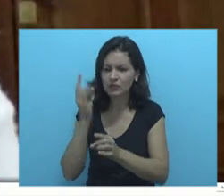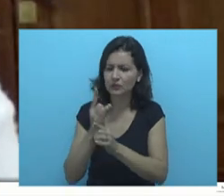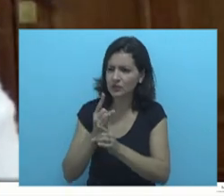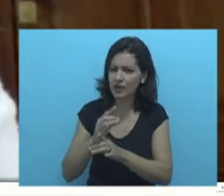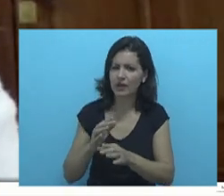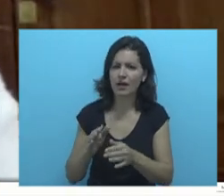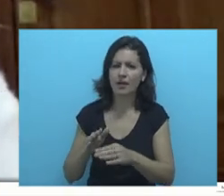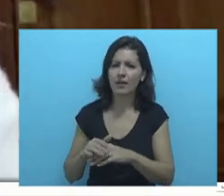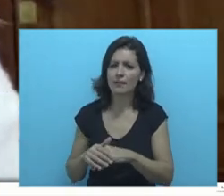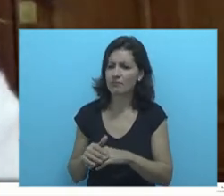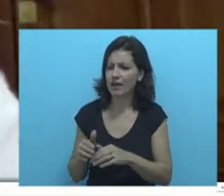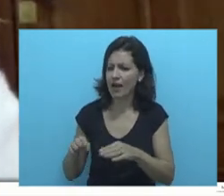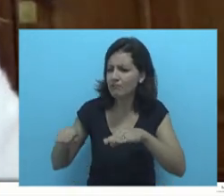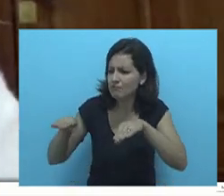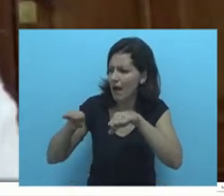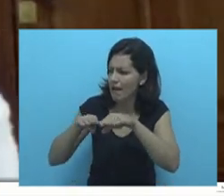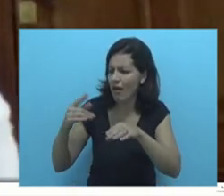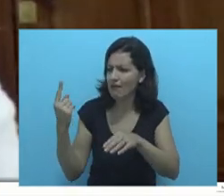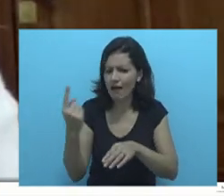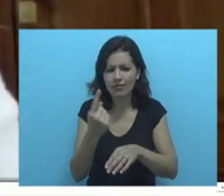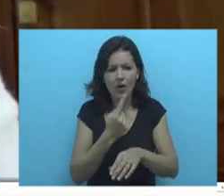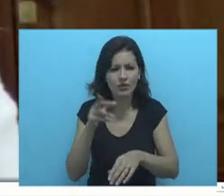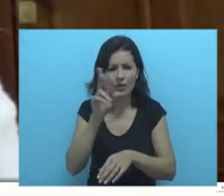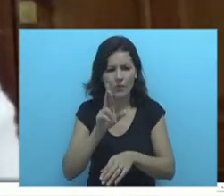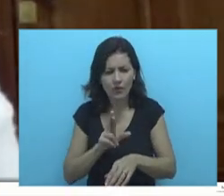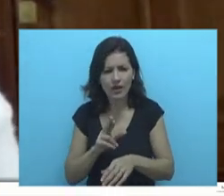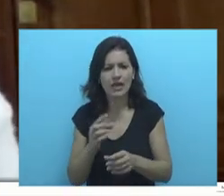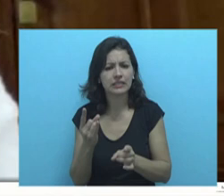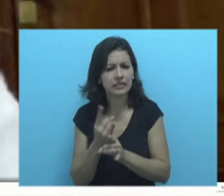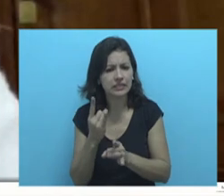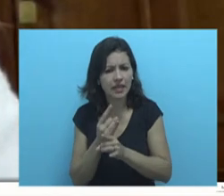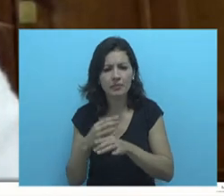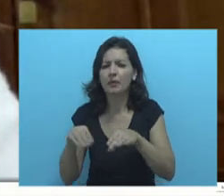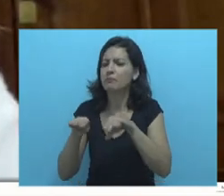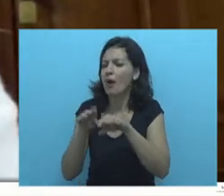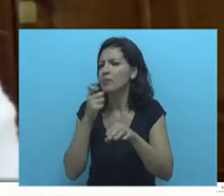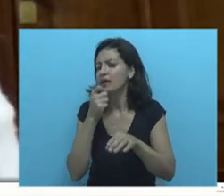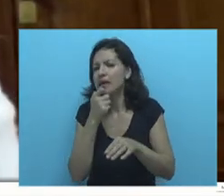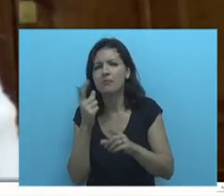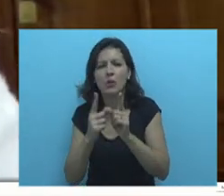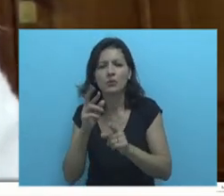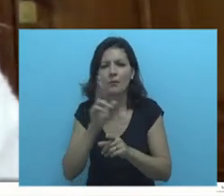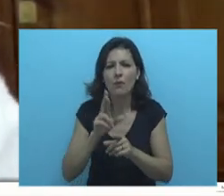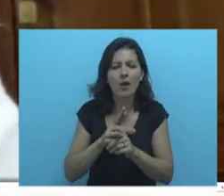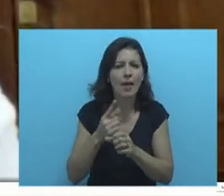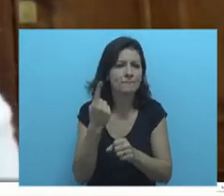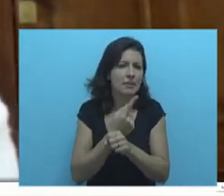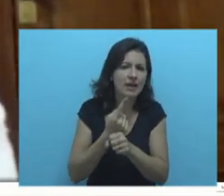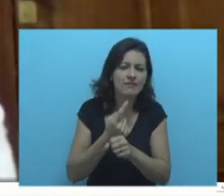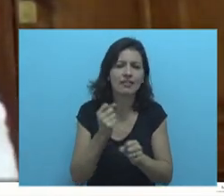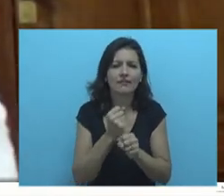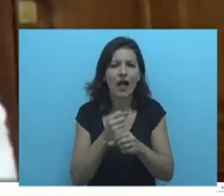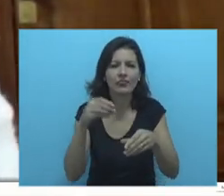brazo enfrente, lo hizo al lado de cada una de esas compañeras que asumieron una responsabilidad en un ministerio por primera vez, en una secretaría por